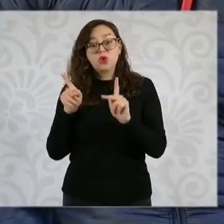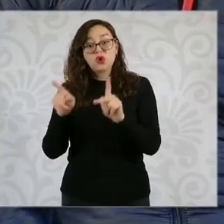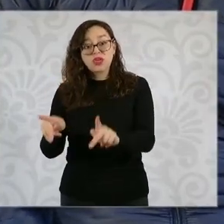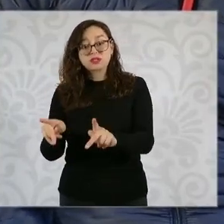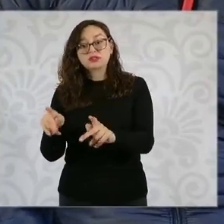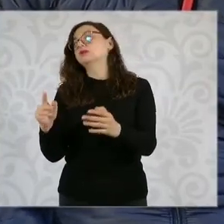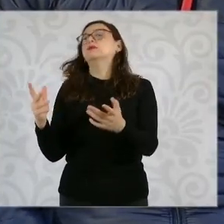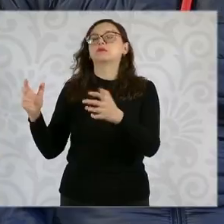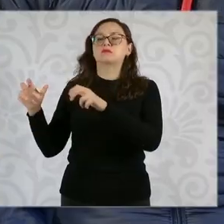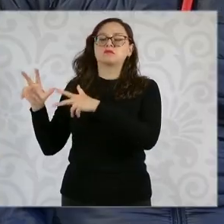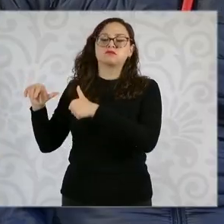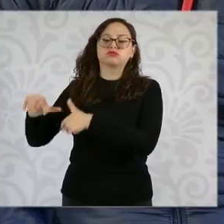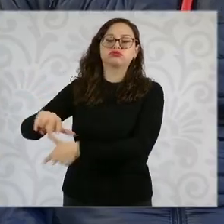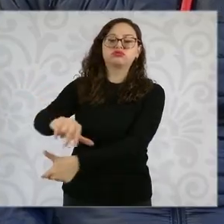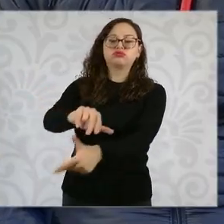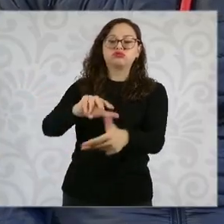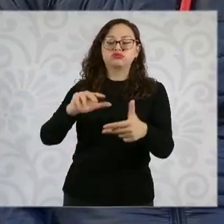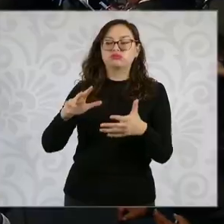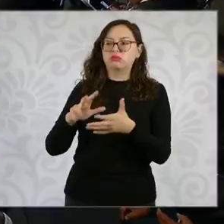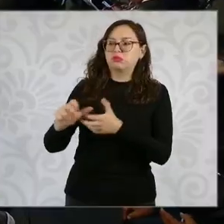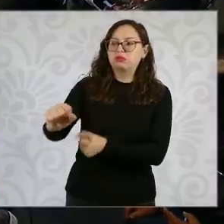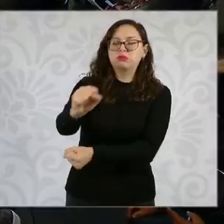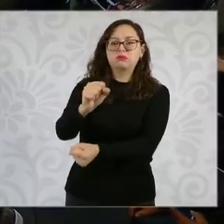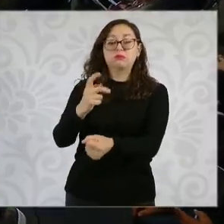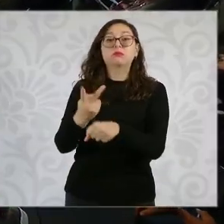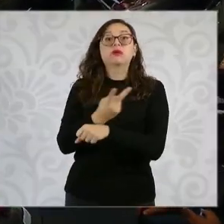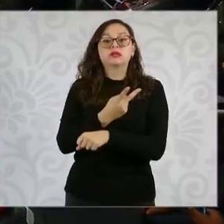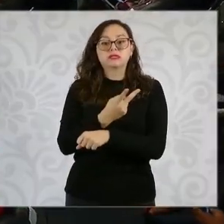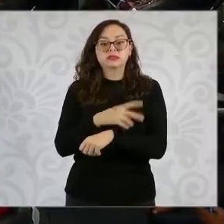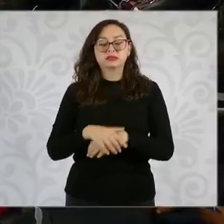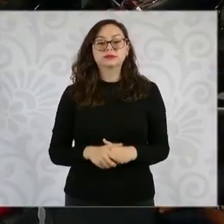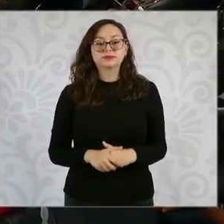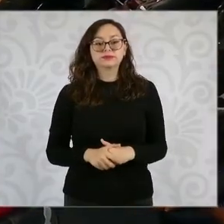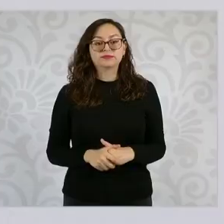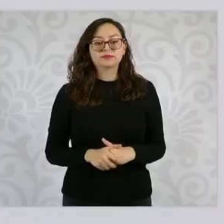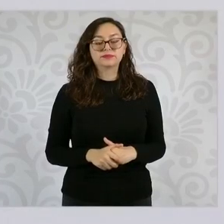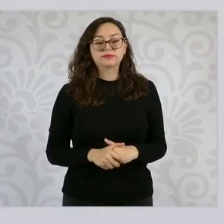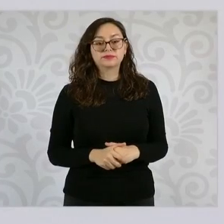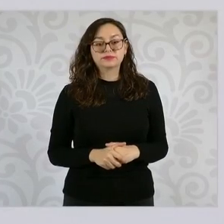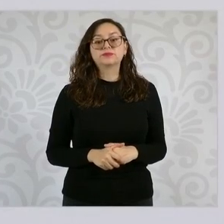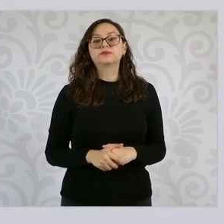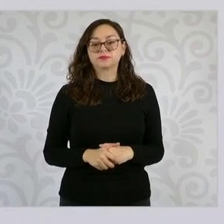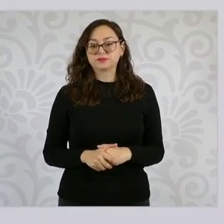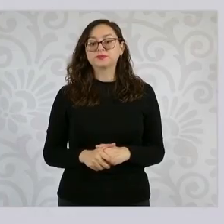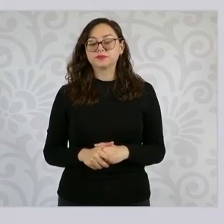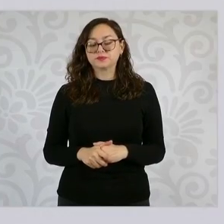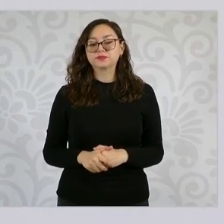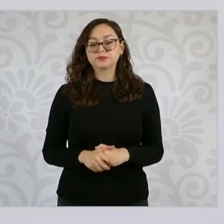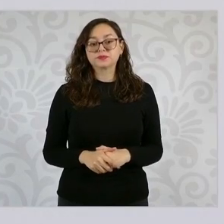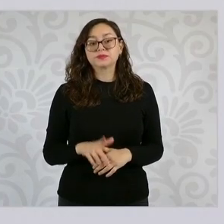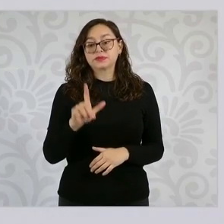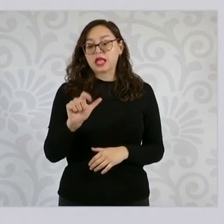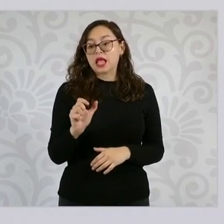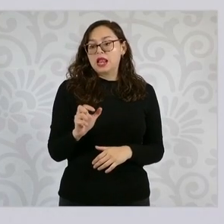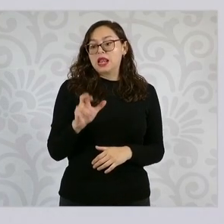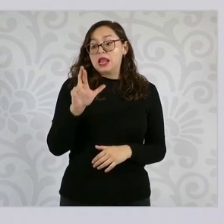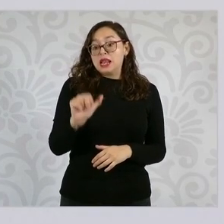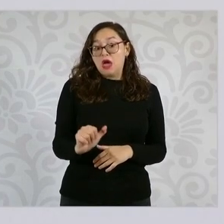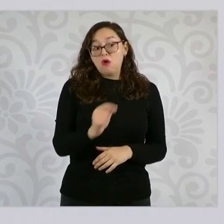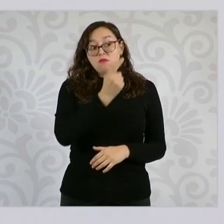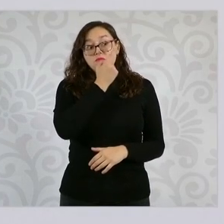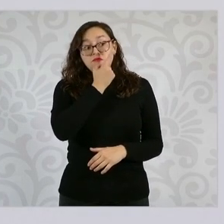tiene alguna otra información de inicio que nos pueda comentar, doctor? Sí, ahora, si nos informa Laura, hasta ahora no parece